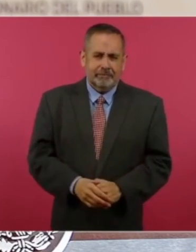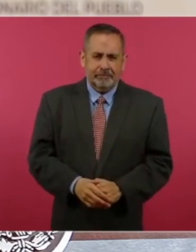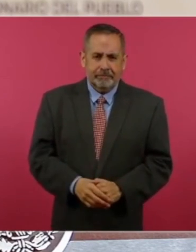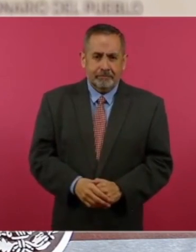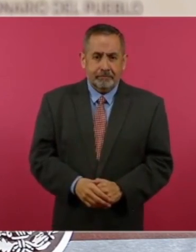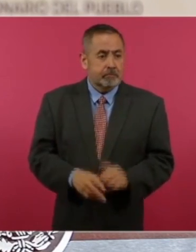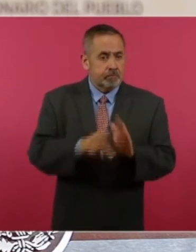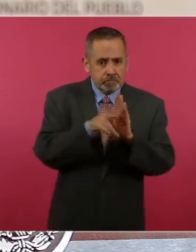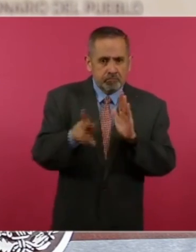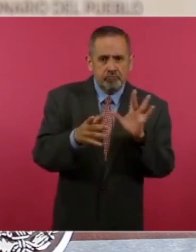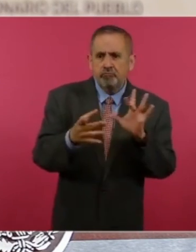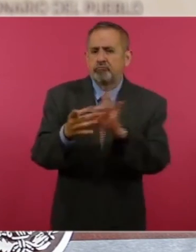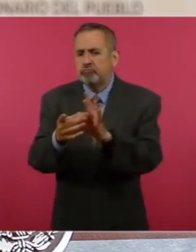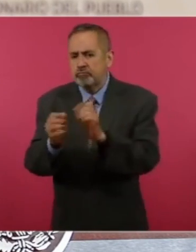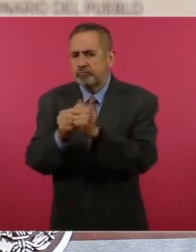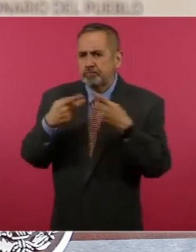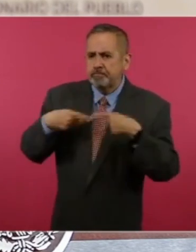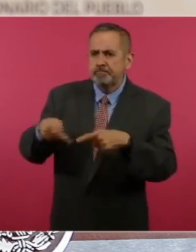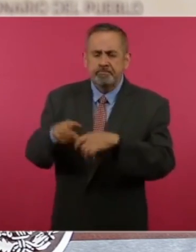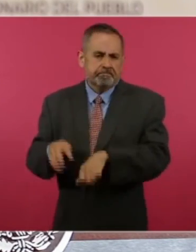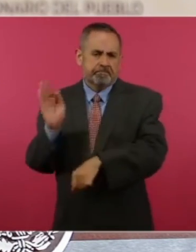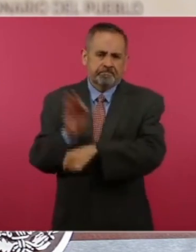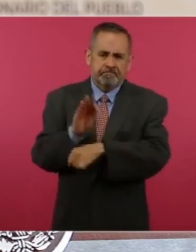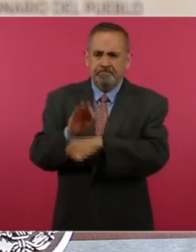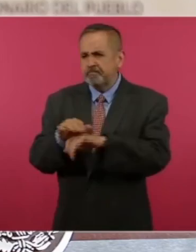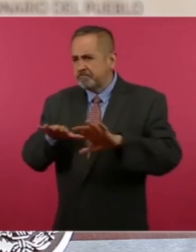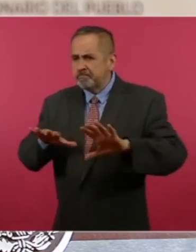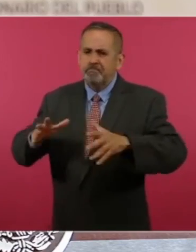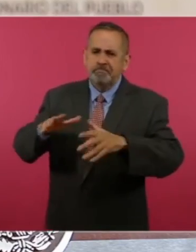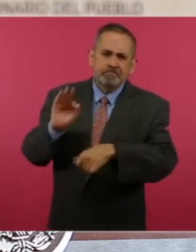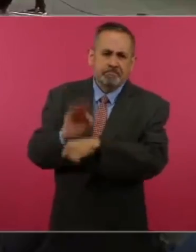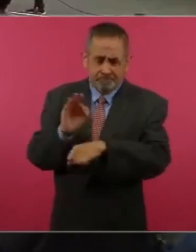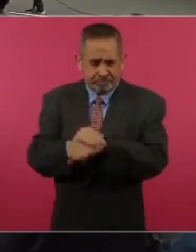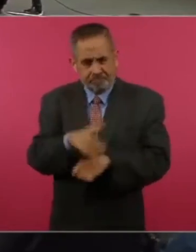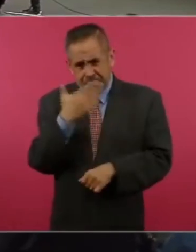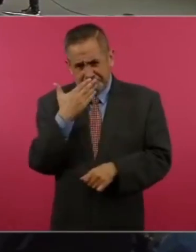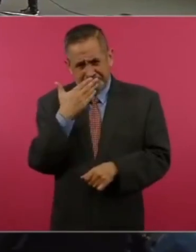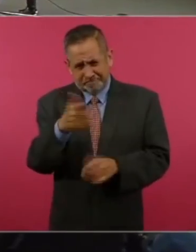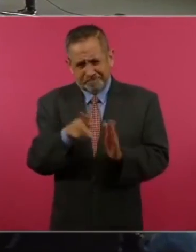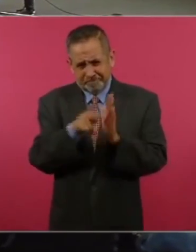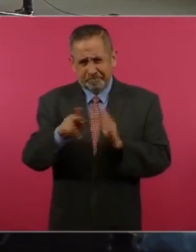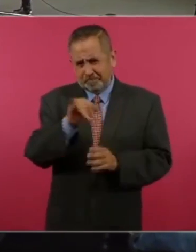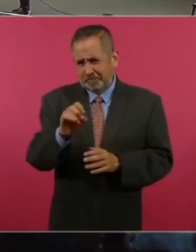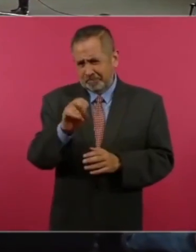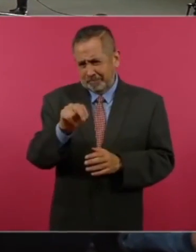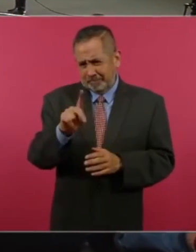Es el periódico que está más cercano a la gente, que defiende las causas del pueblo, que